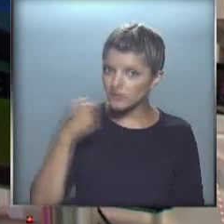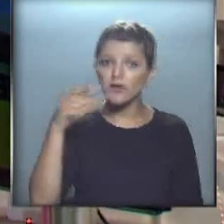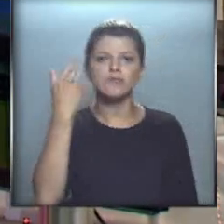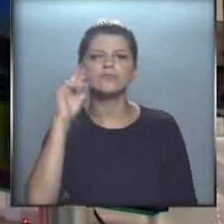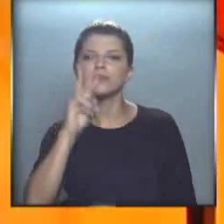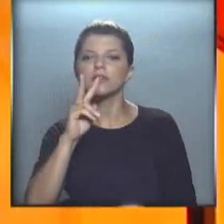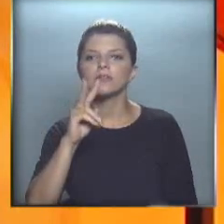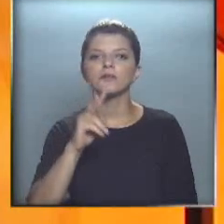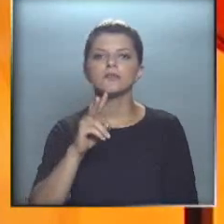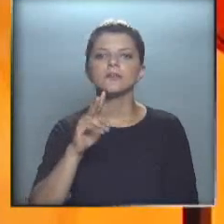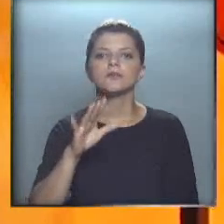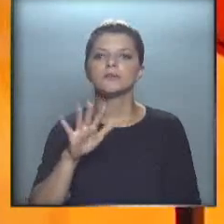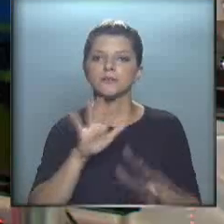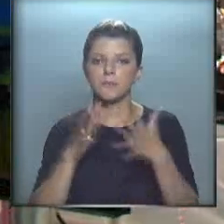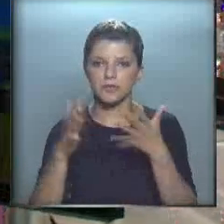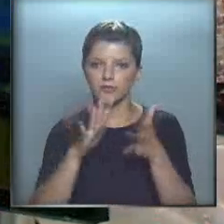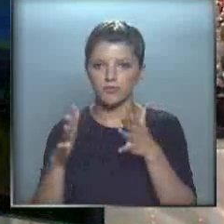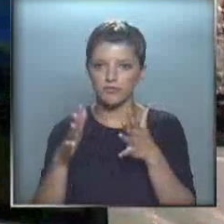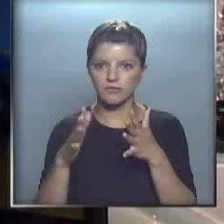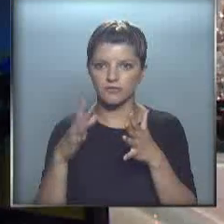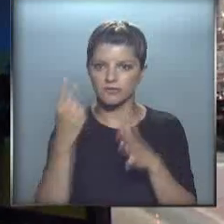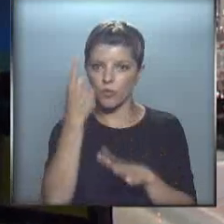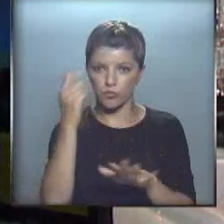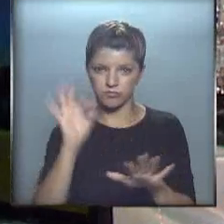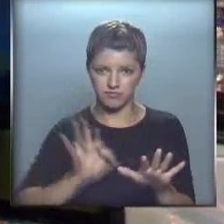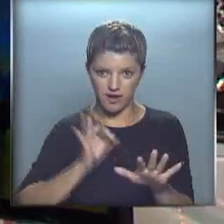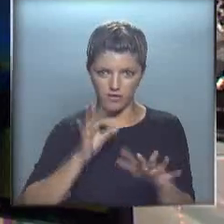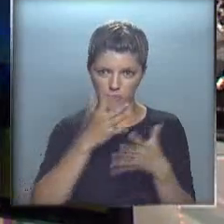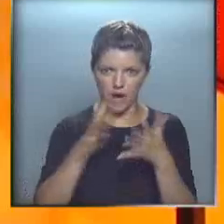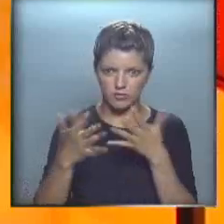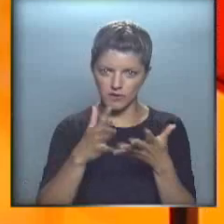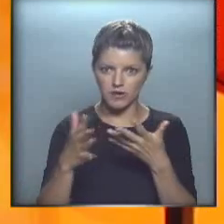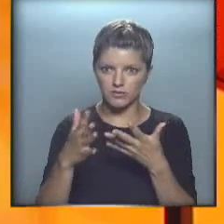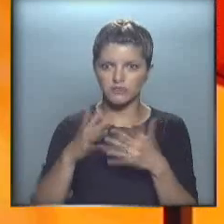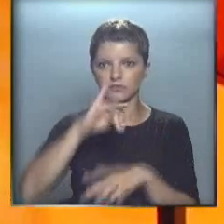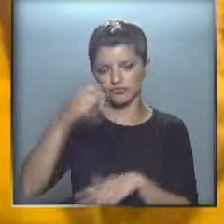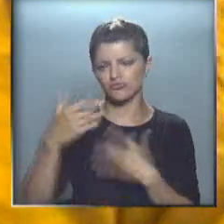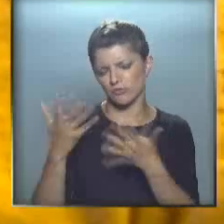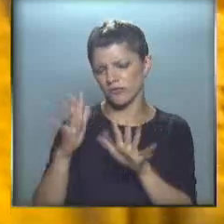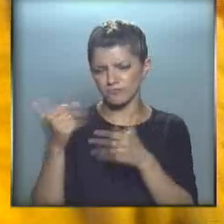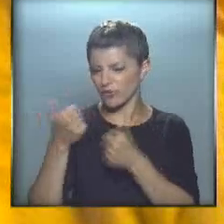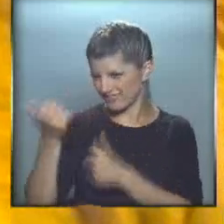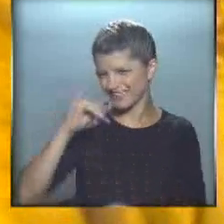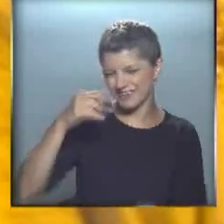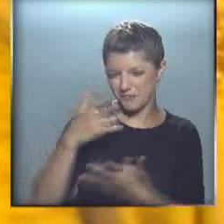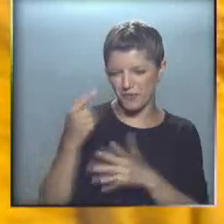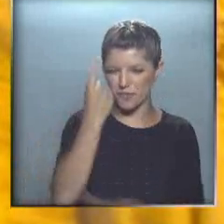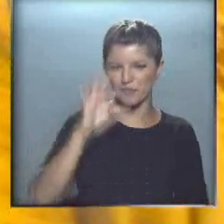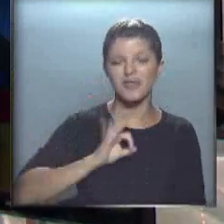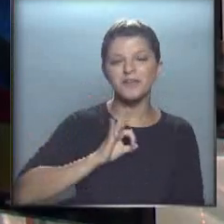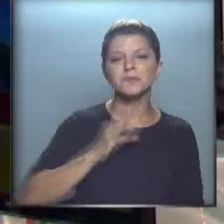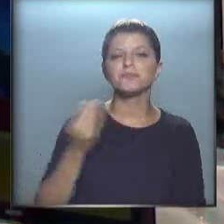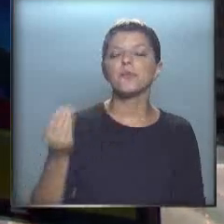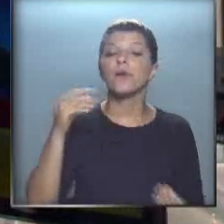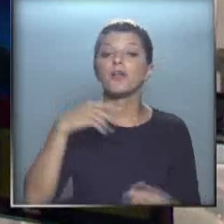ves? No, ya, hace un año. Un año. ¿Puede ser? Sí, un año, sí, un año, un año, un año aquí en la televisión pública. Bueno,